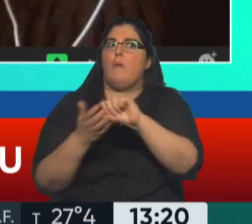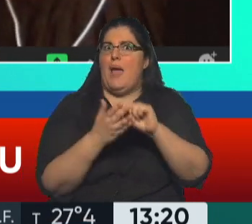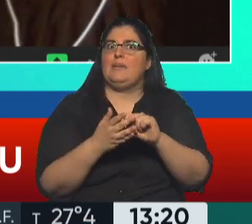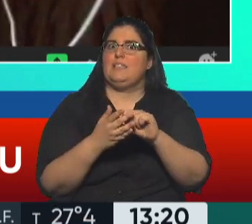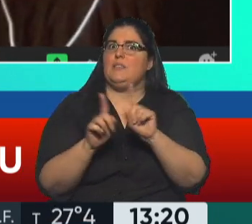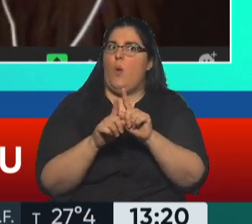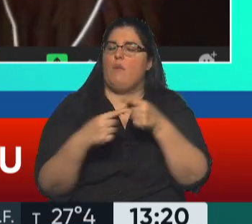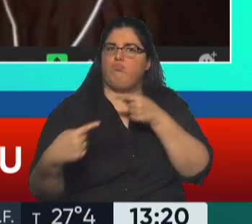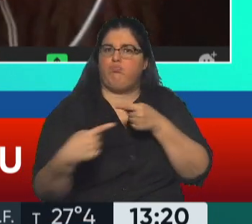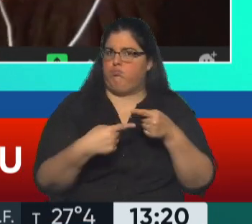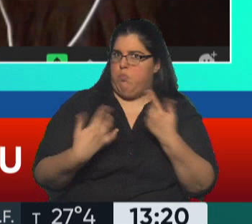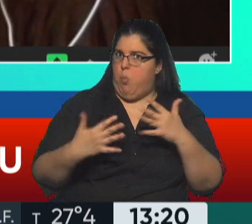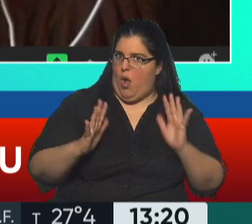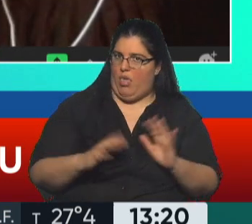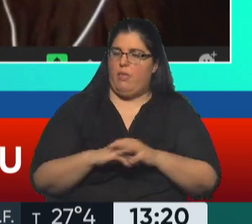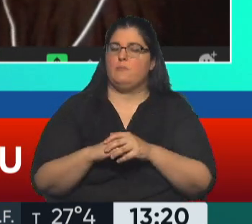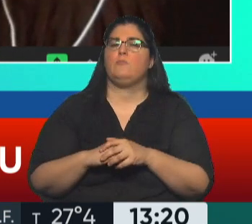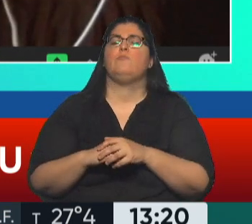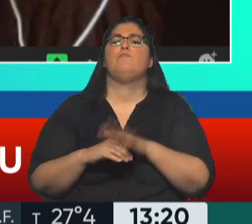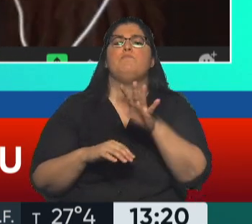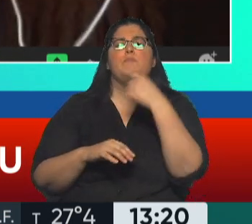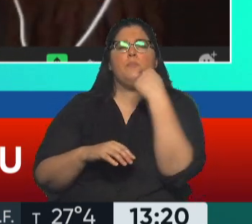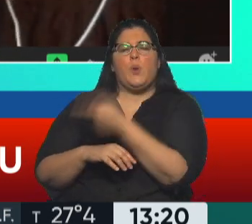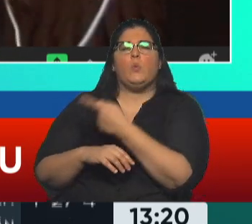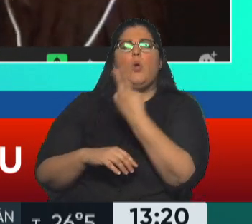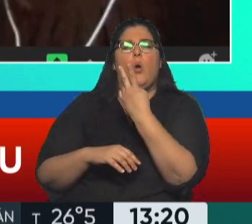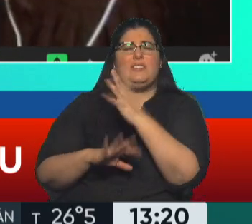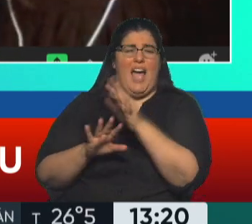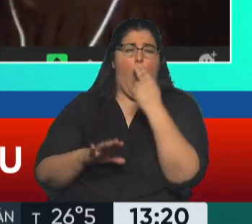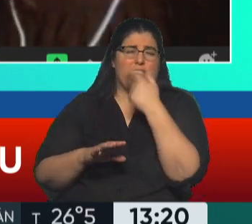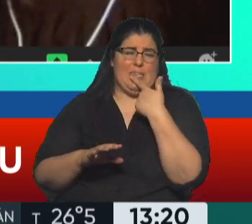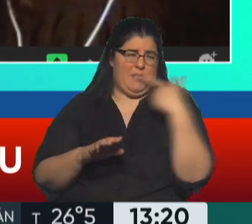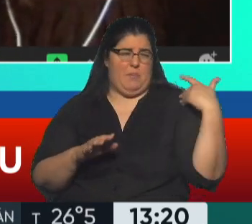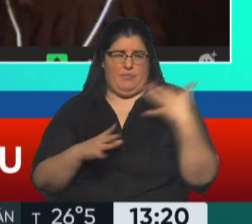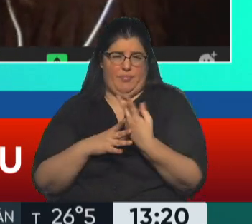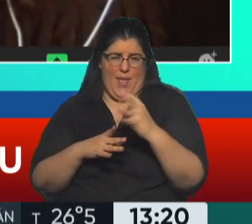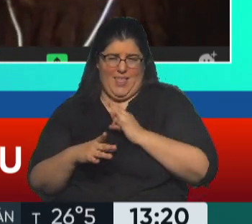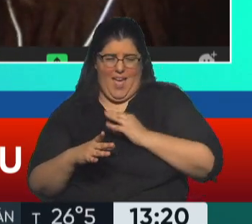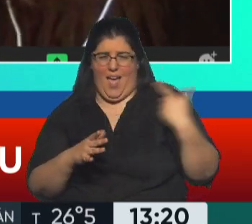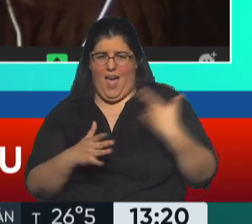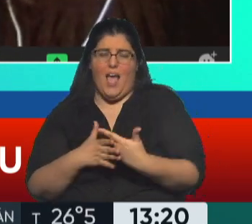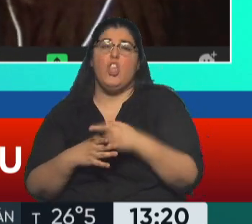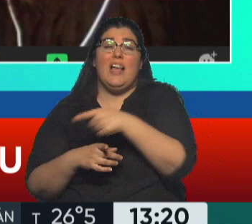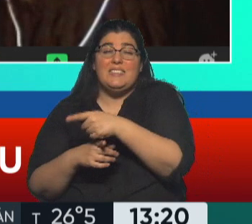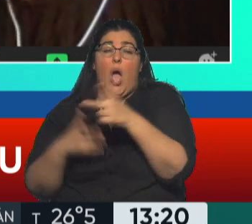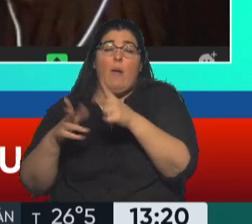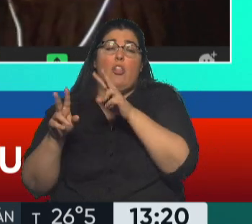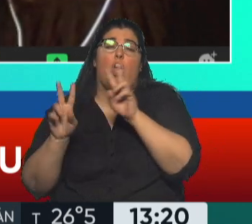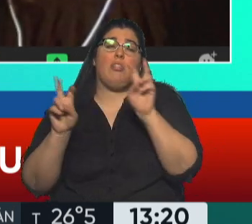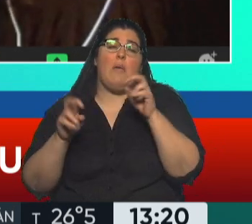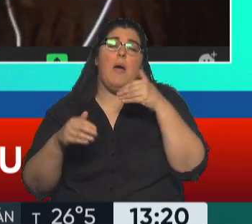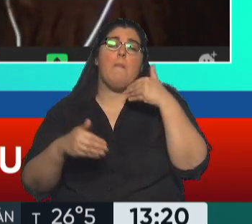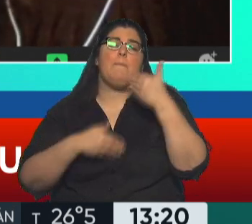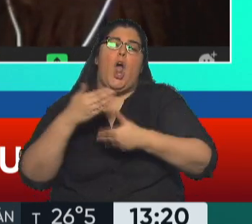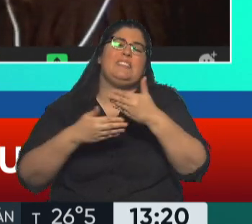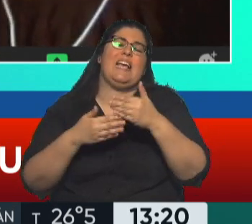el juego. Isabela, y a 20 años del 11 de septiembre, este proceso al que te referís, es el proceso de